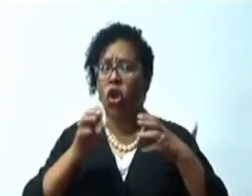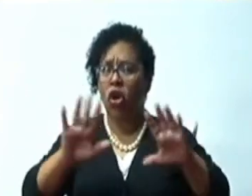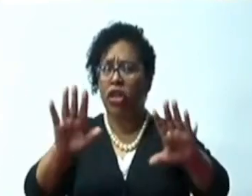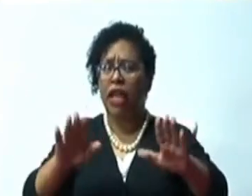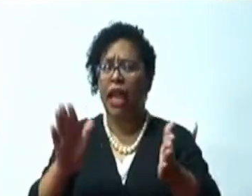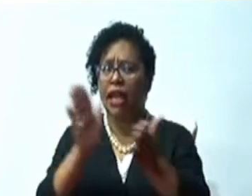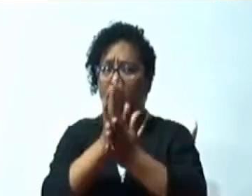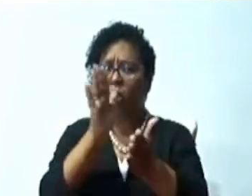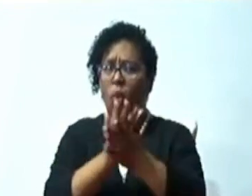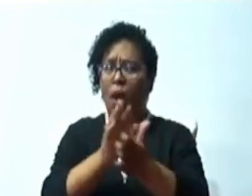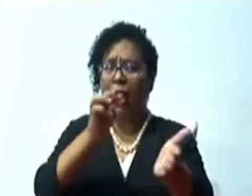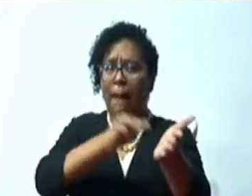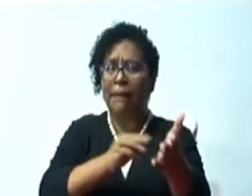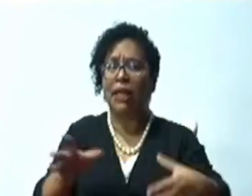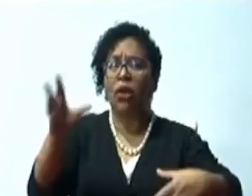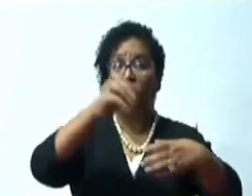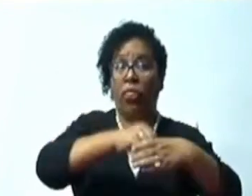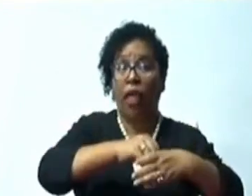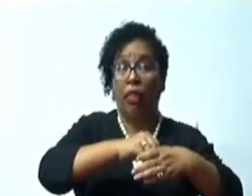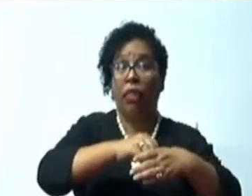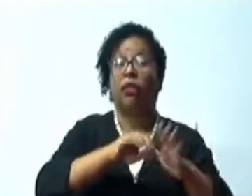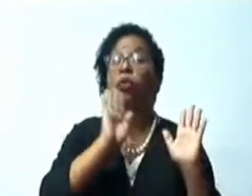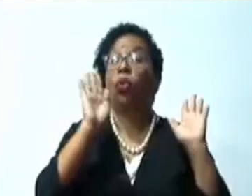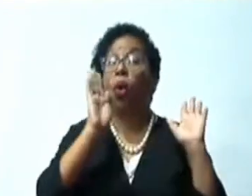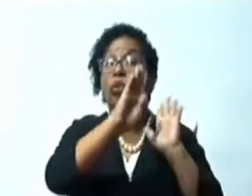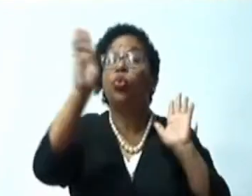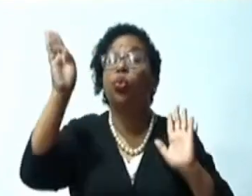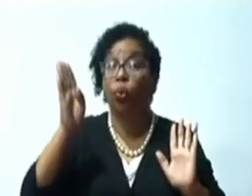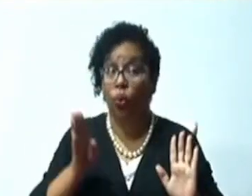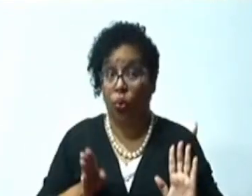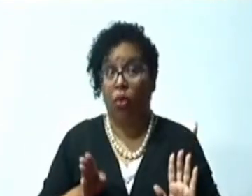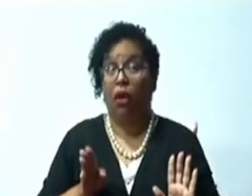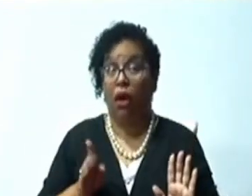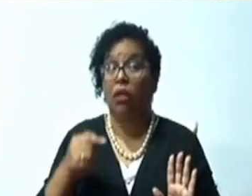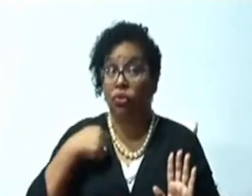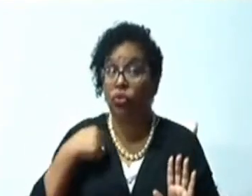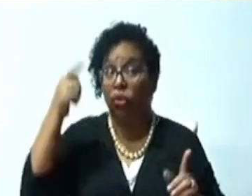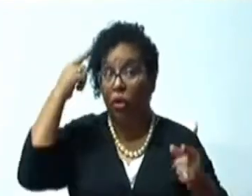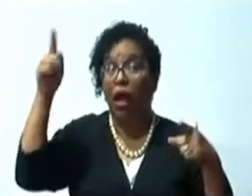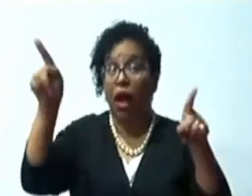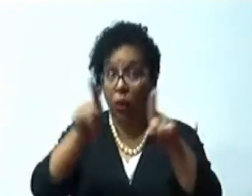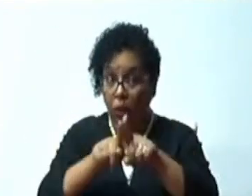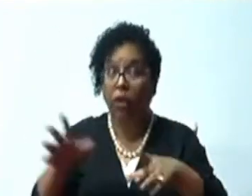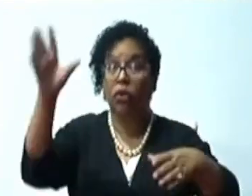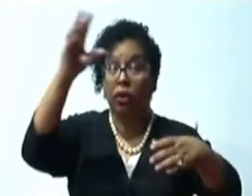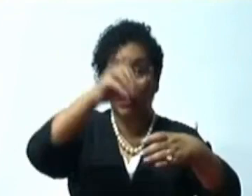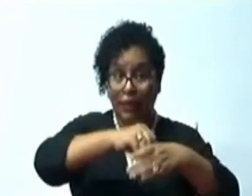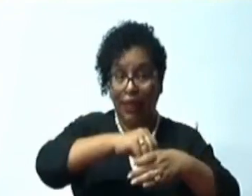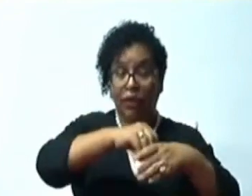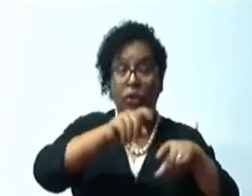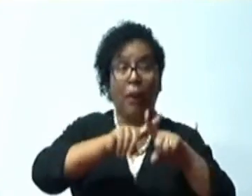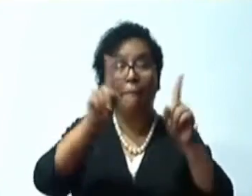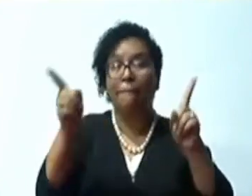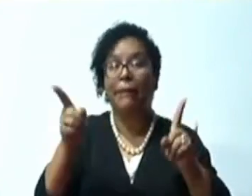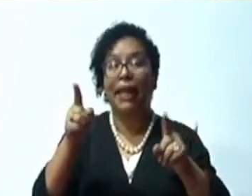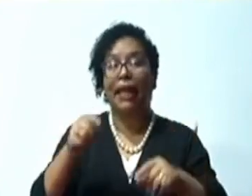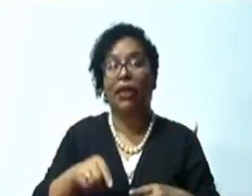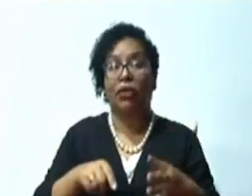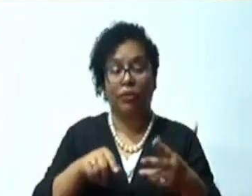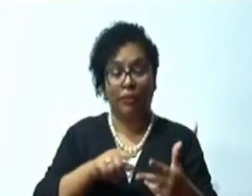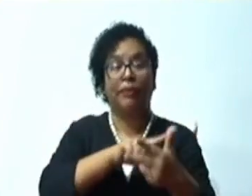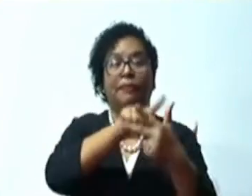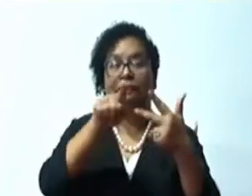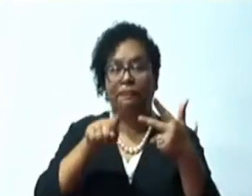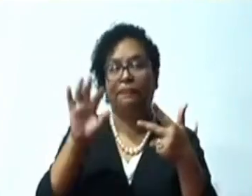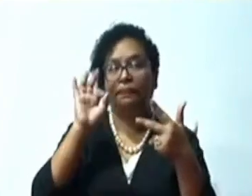Jamás, todo lo contrario, yo estoy de acuerdo. Pero es que no cabe. Entonces, y esta